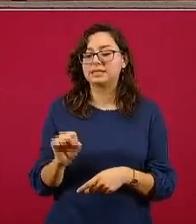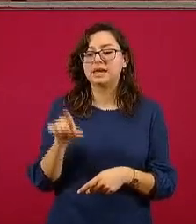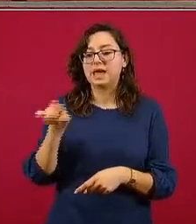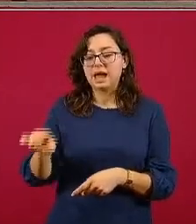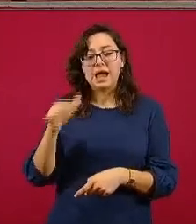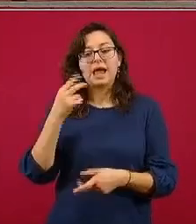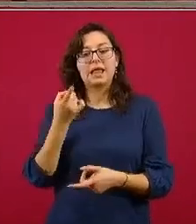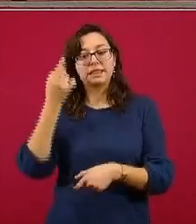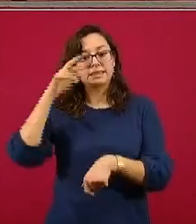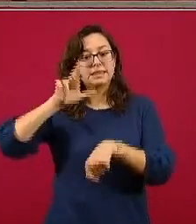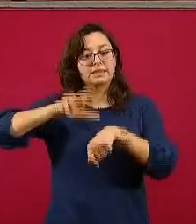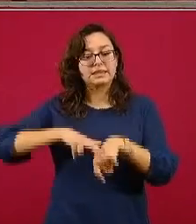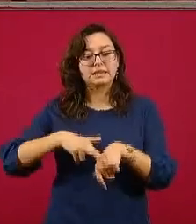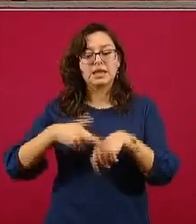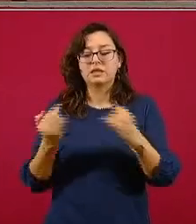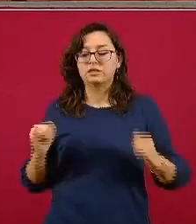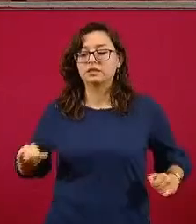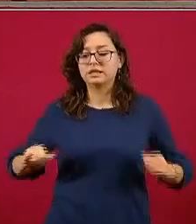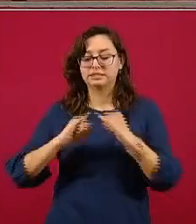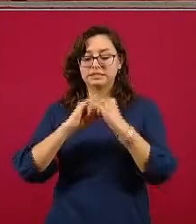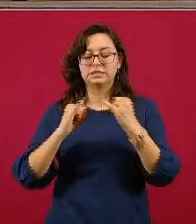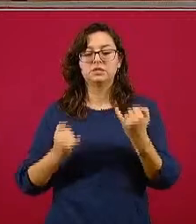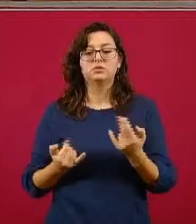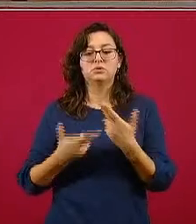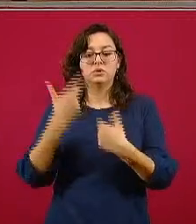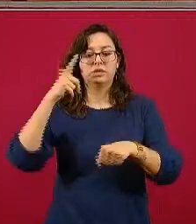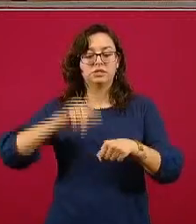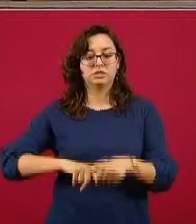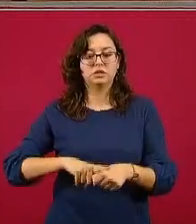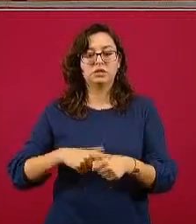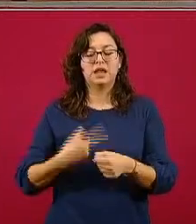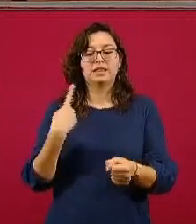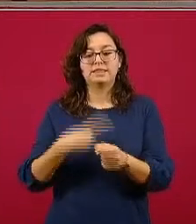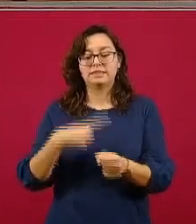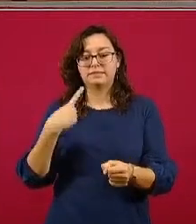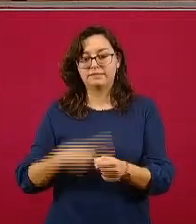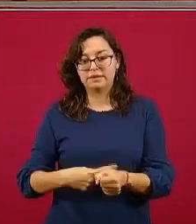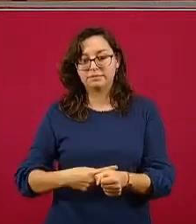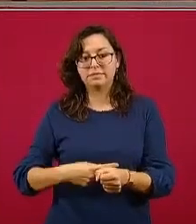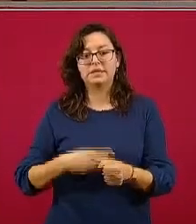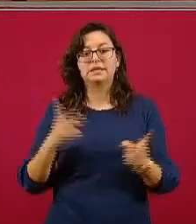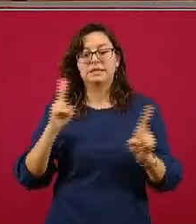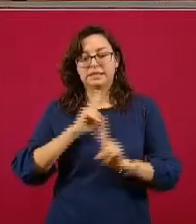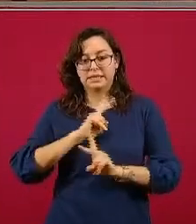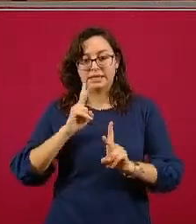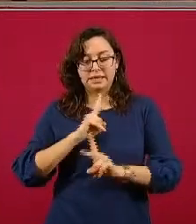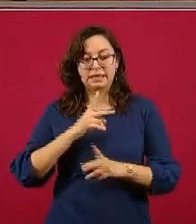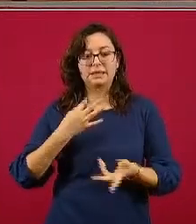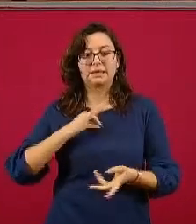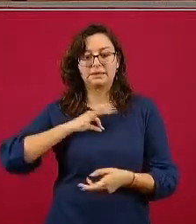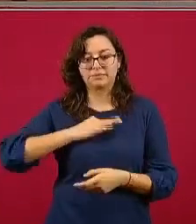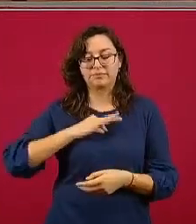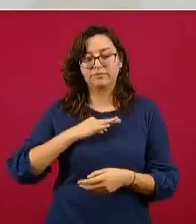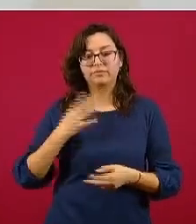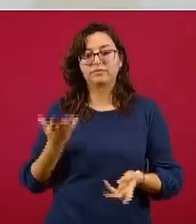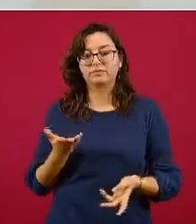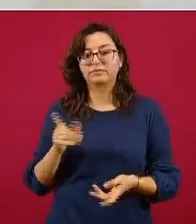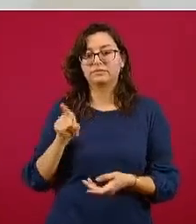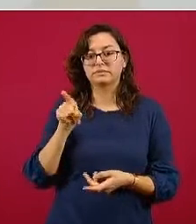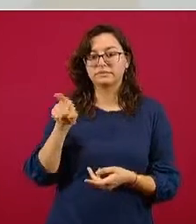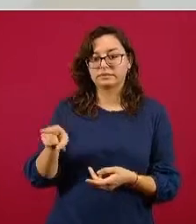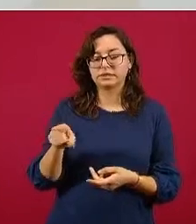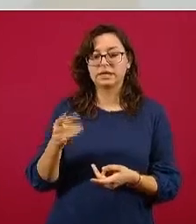del Instituto Nacional de Enfermedades Respiratorias, y ya todo mundo conoce, es uno de los epicentros de la